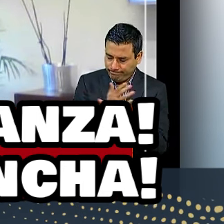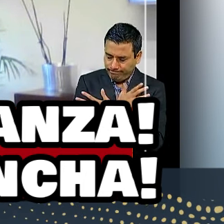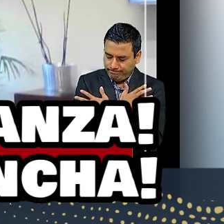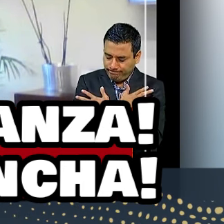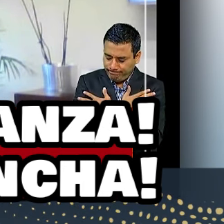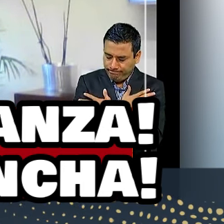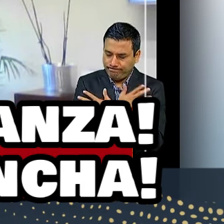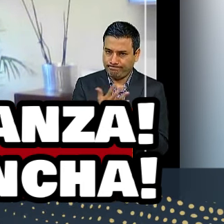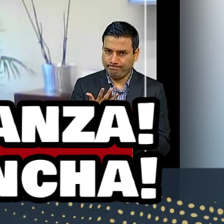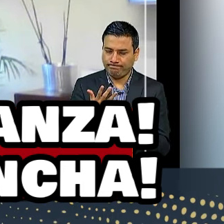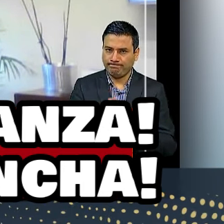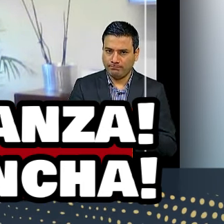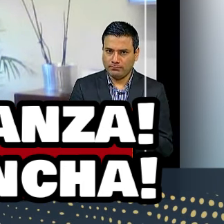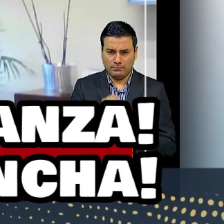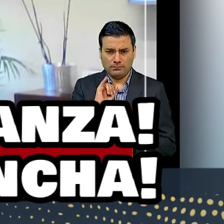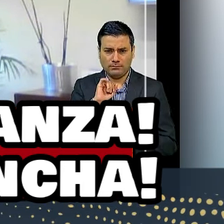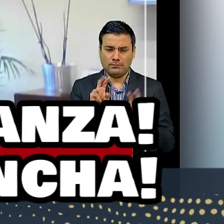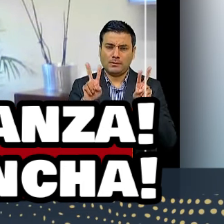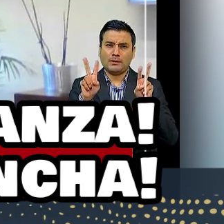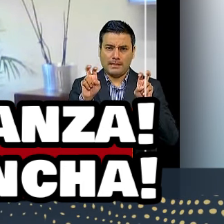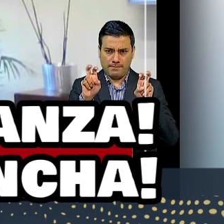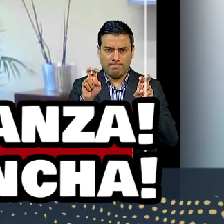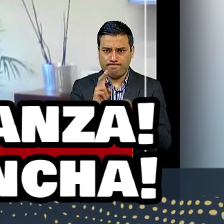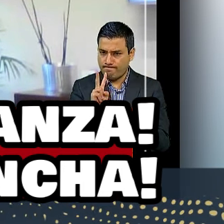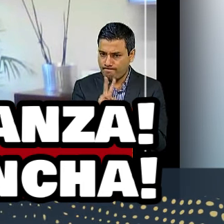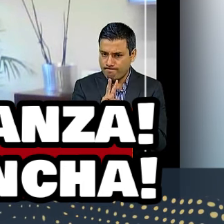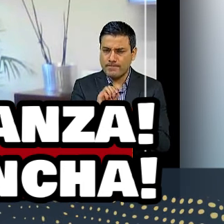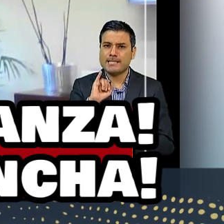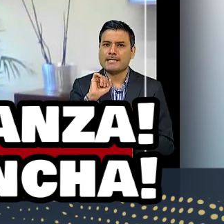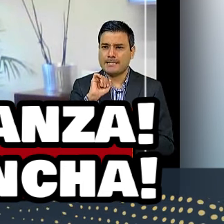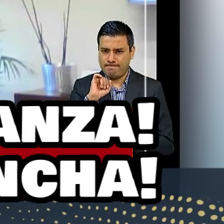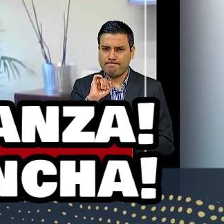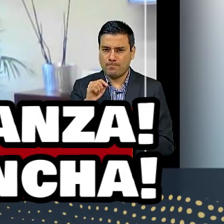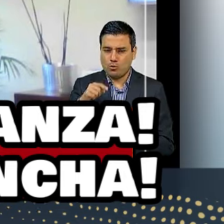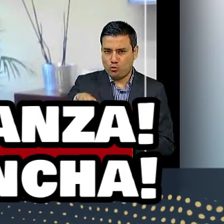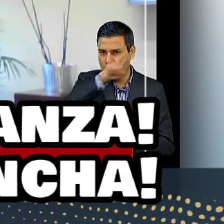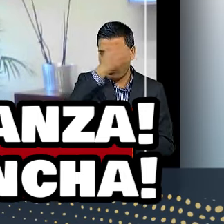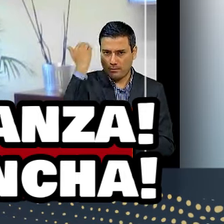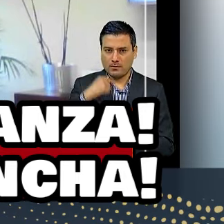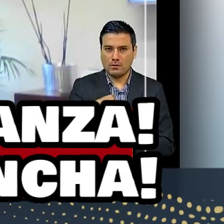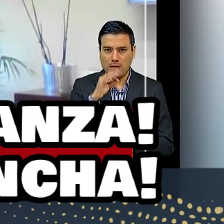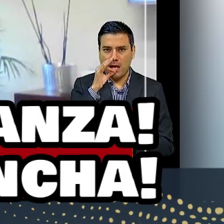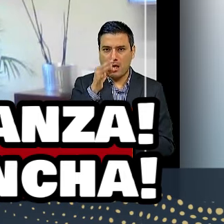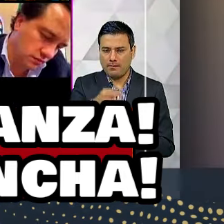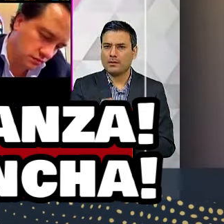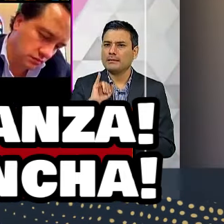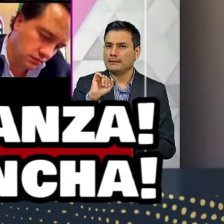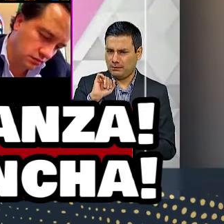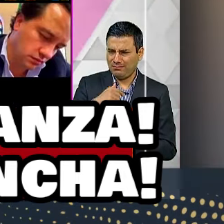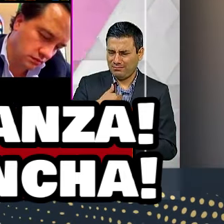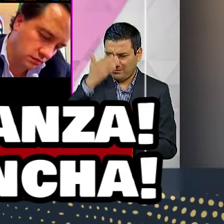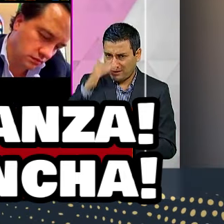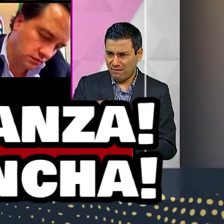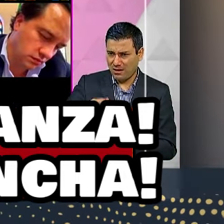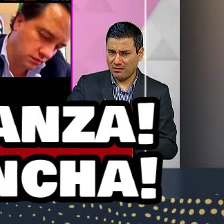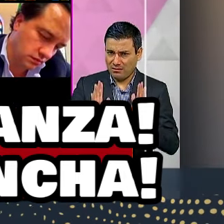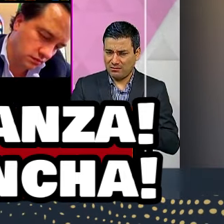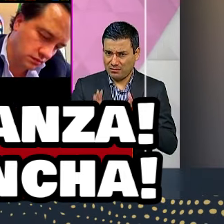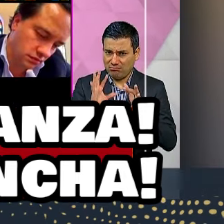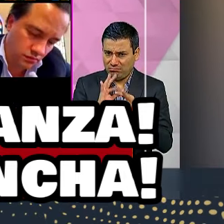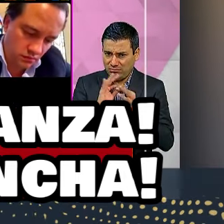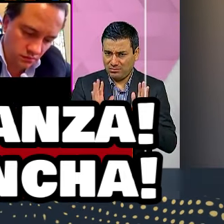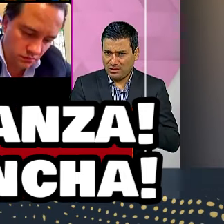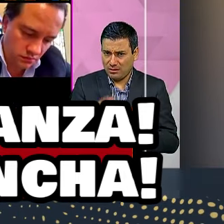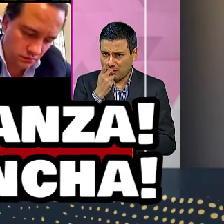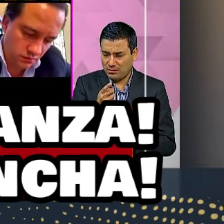eh eh entiendo que usted no est enterado pero ya lo estamos enterando en esta sesión Sí sí lo estaba Y sí lo dije presidente reconocí el pronunciamiento que se